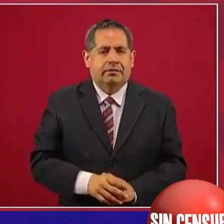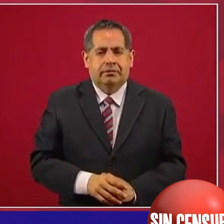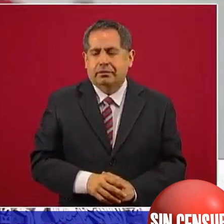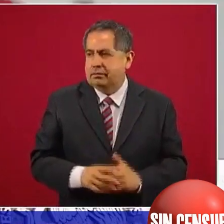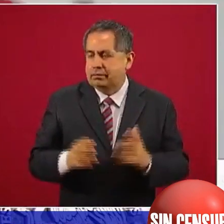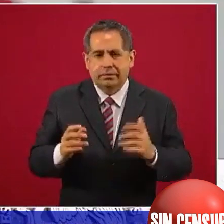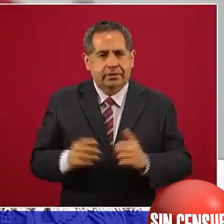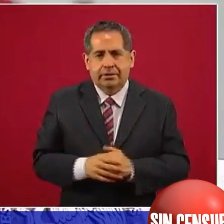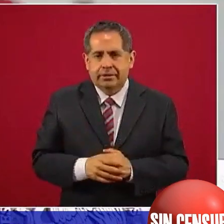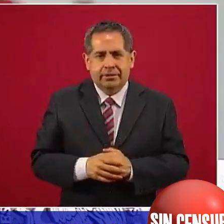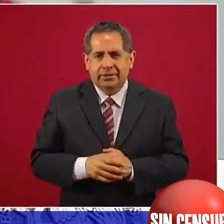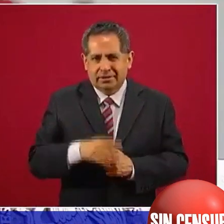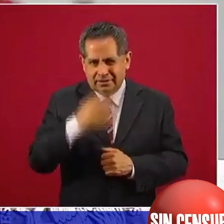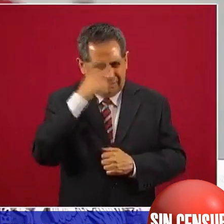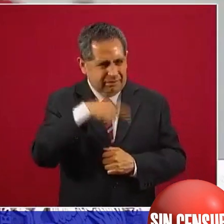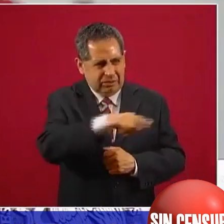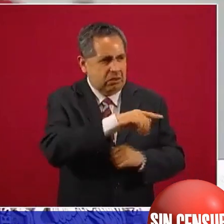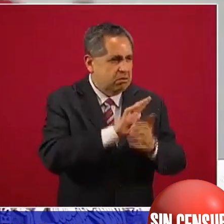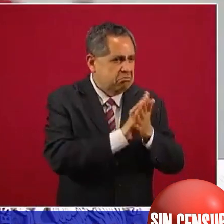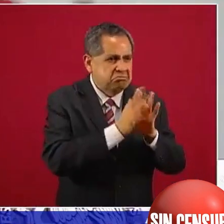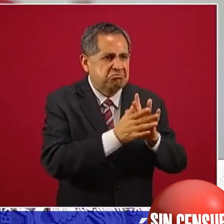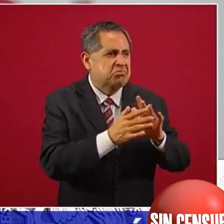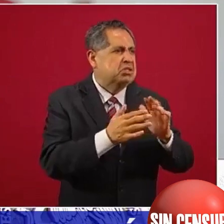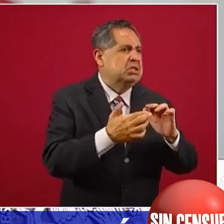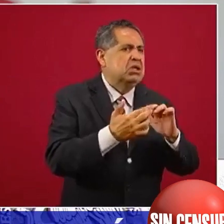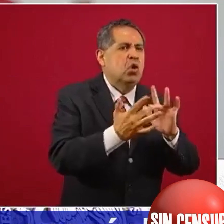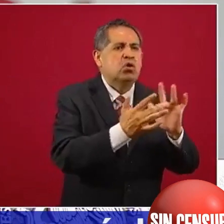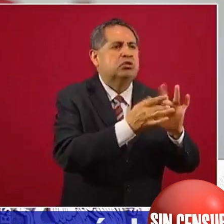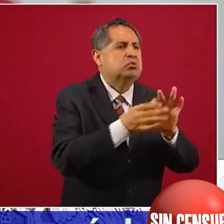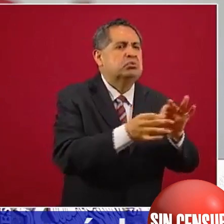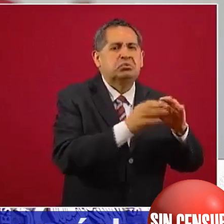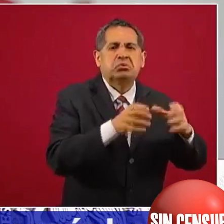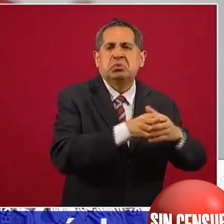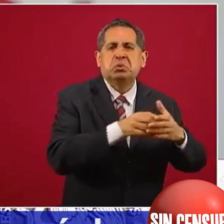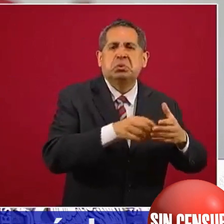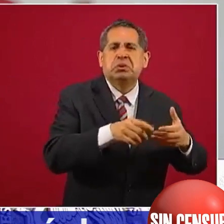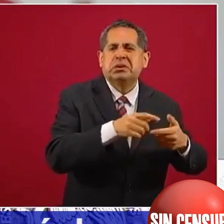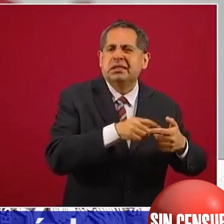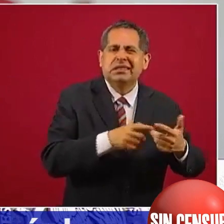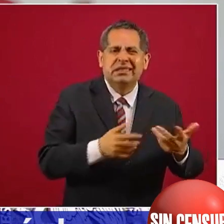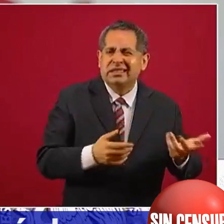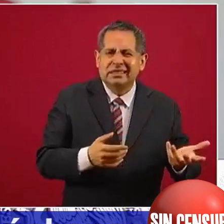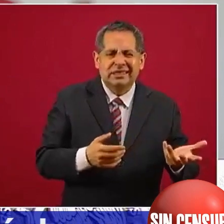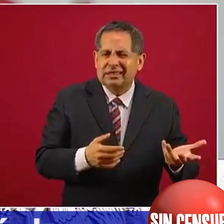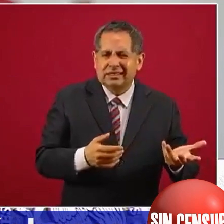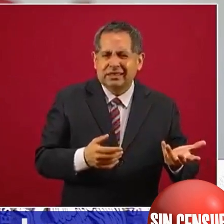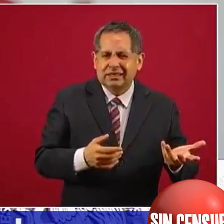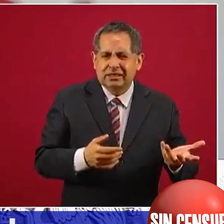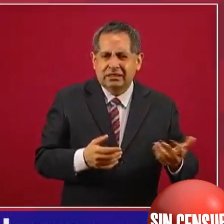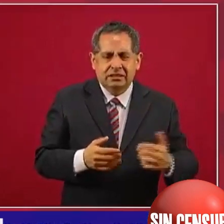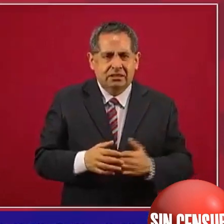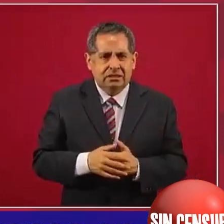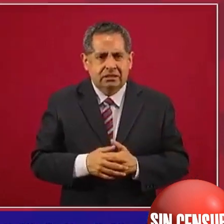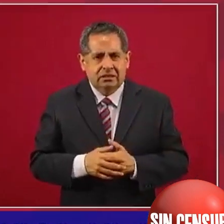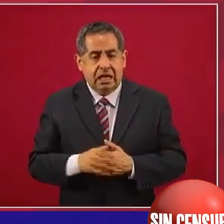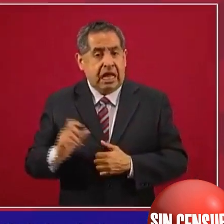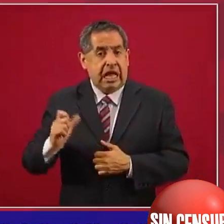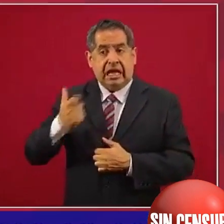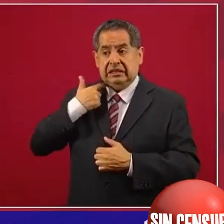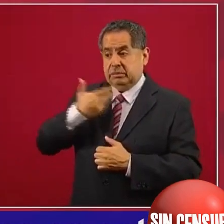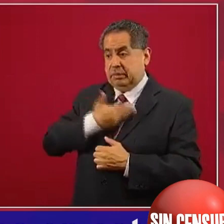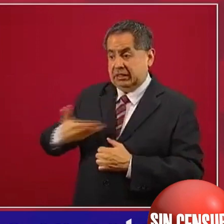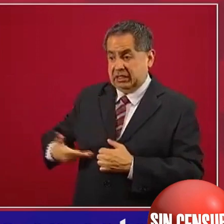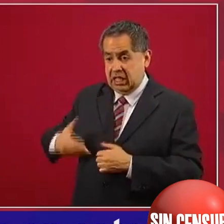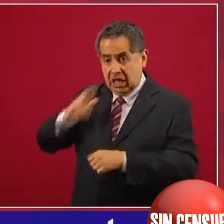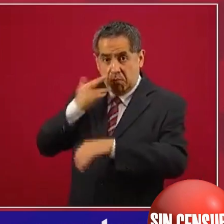Toda esta red que se creó. Entonces, ¿qué tanto son responsables los expresidentes? Pues eso va